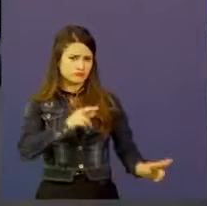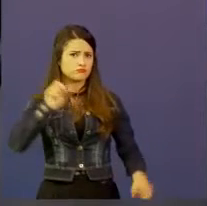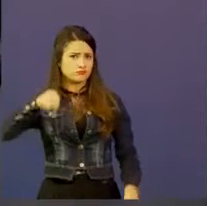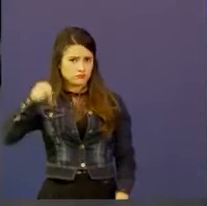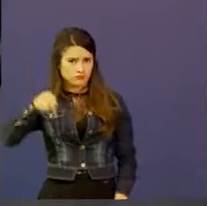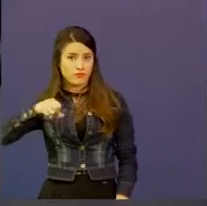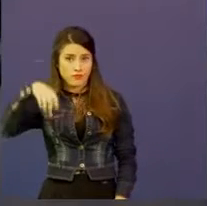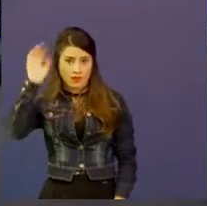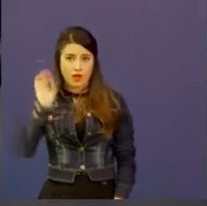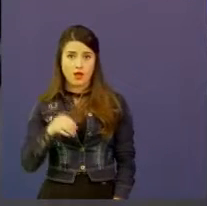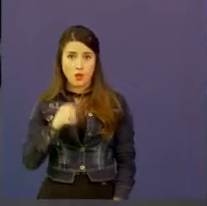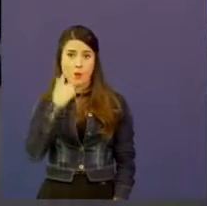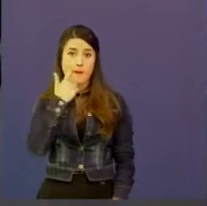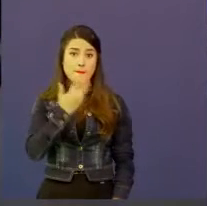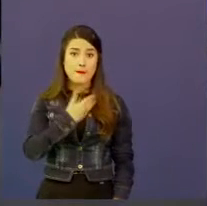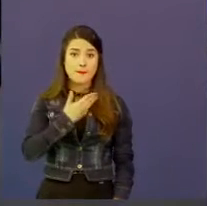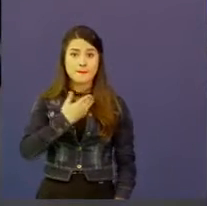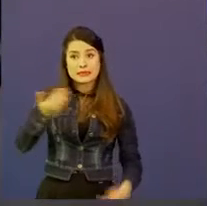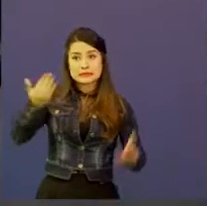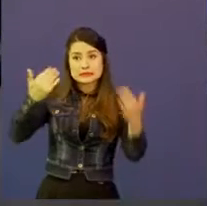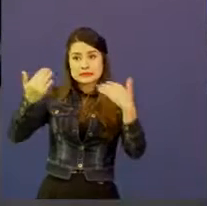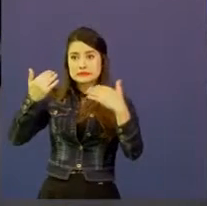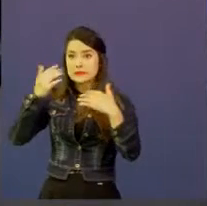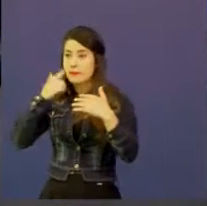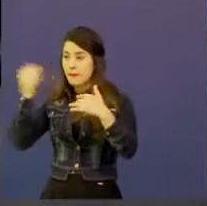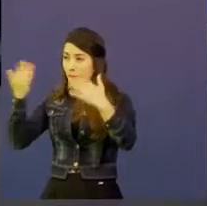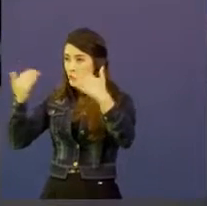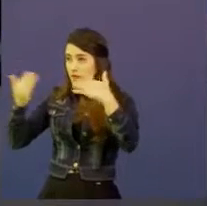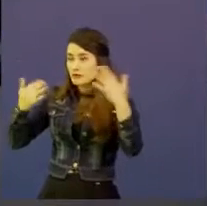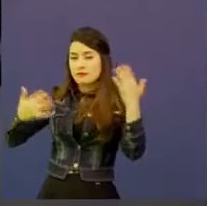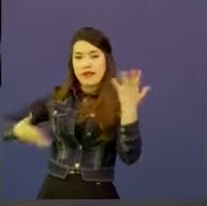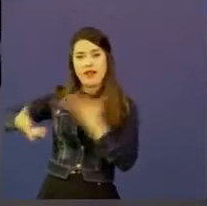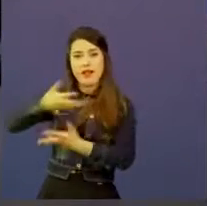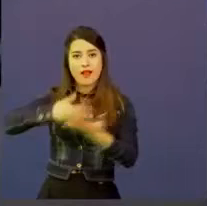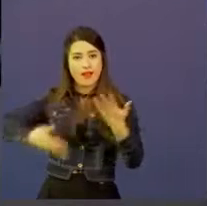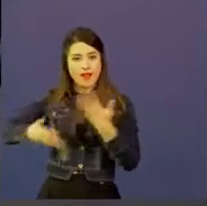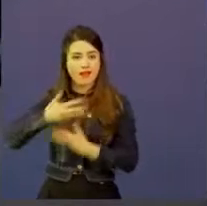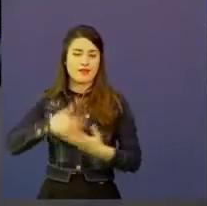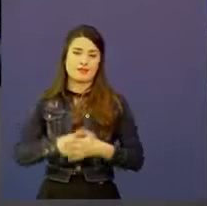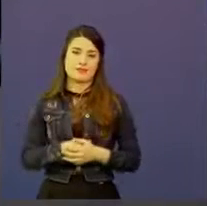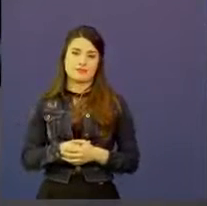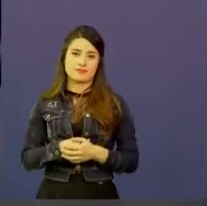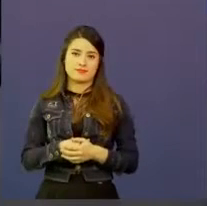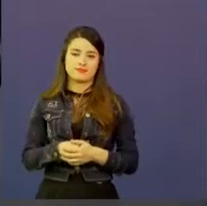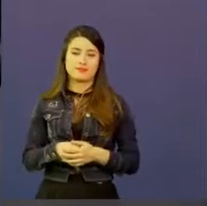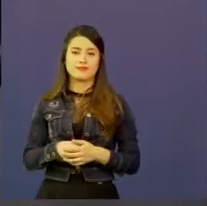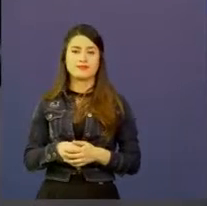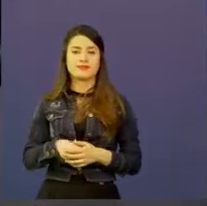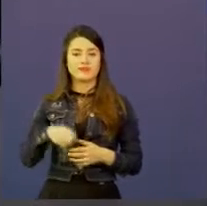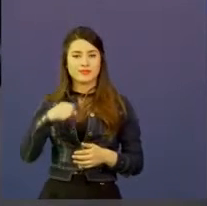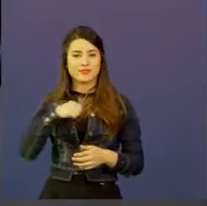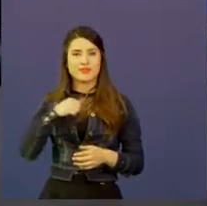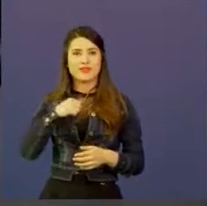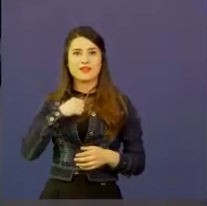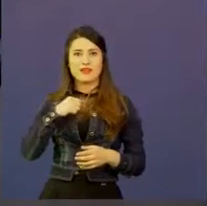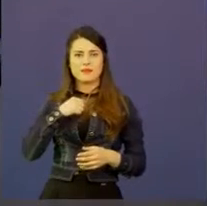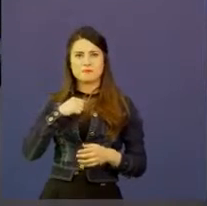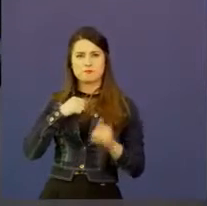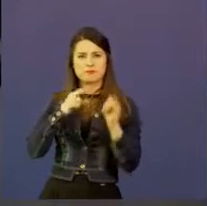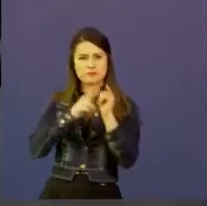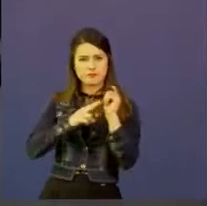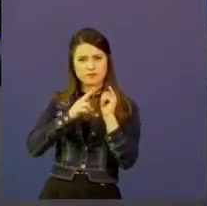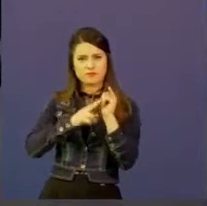se tienen que informar entre ellos. Y aquí hay una red que es aliado fundamental de nosotros en el canal de Denuncia Te Protejo, donde